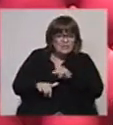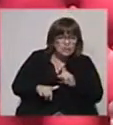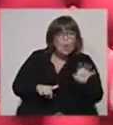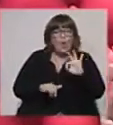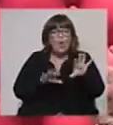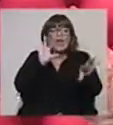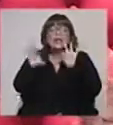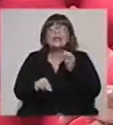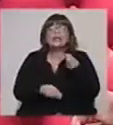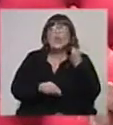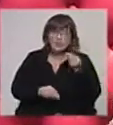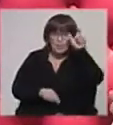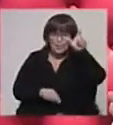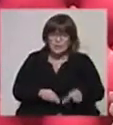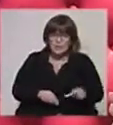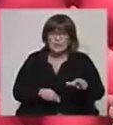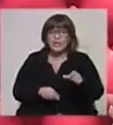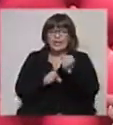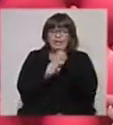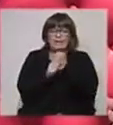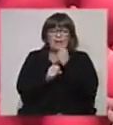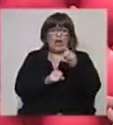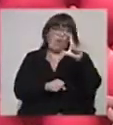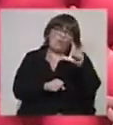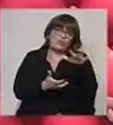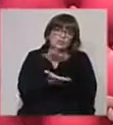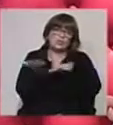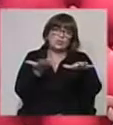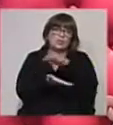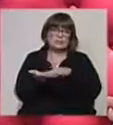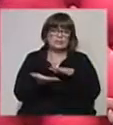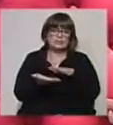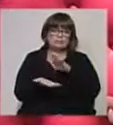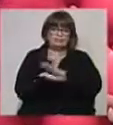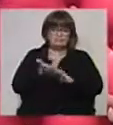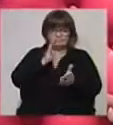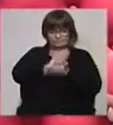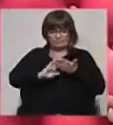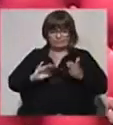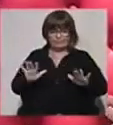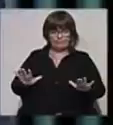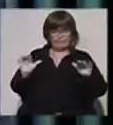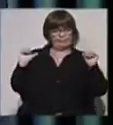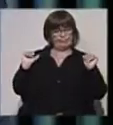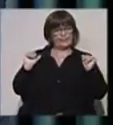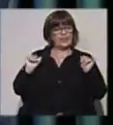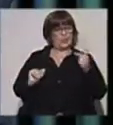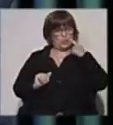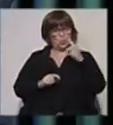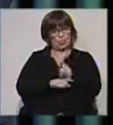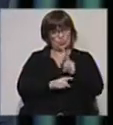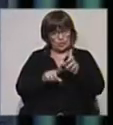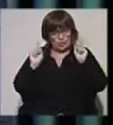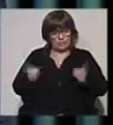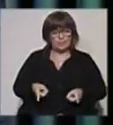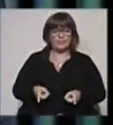trabajan en zonas donde obviamente tienen que ser totalmente imparciales y también tienen que ser muy cuidadosas? Bueno, en